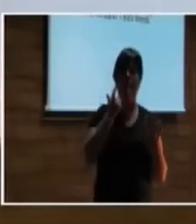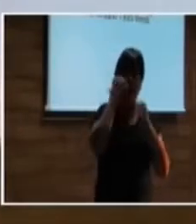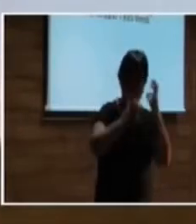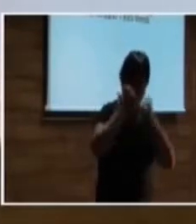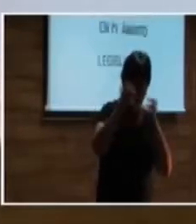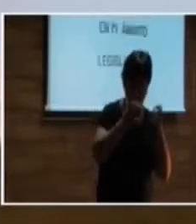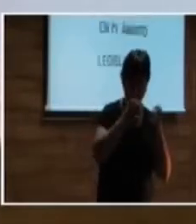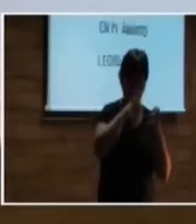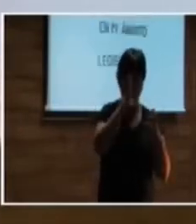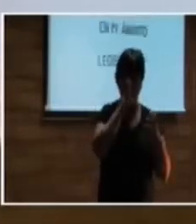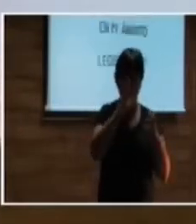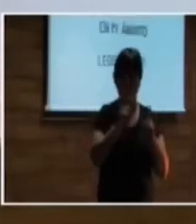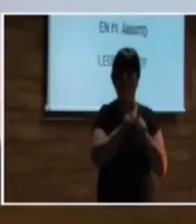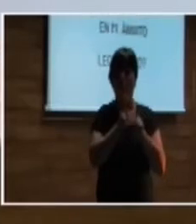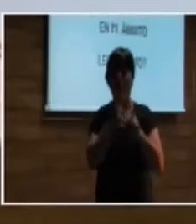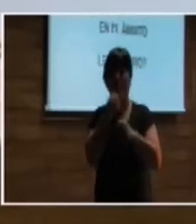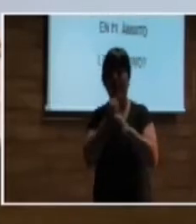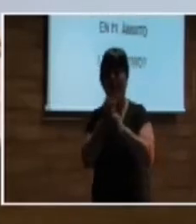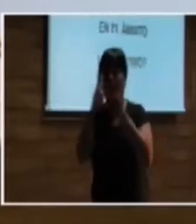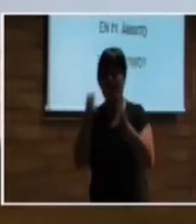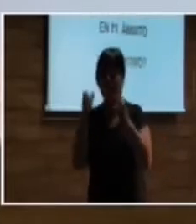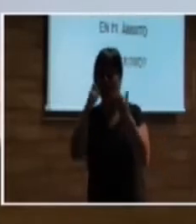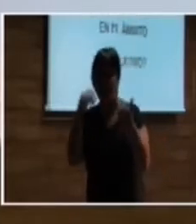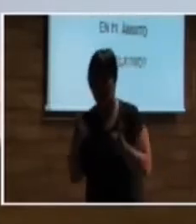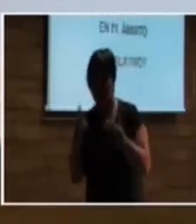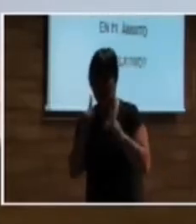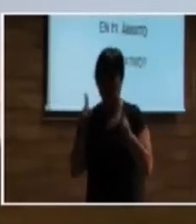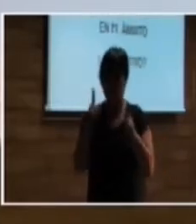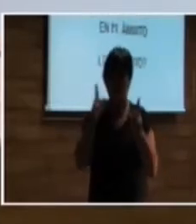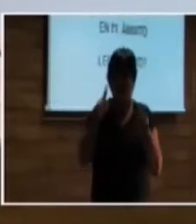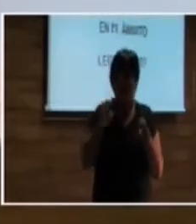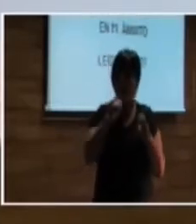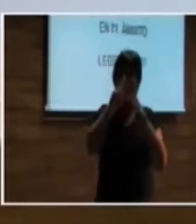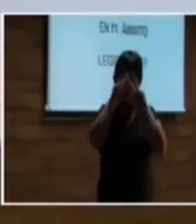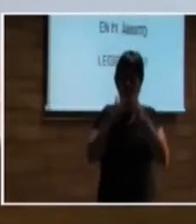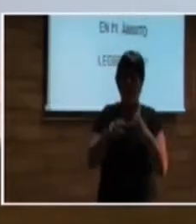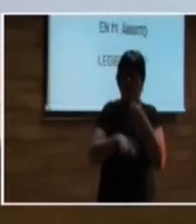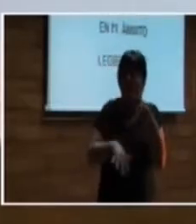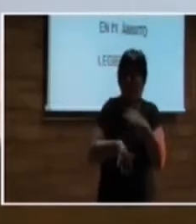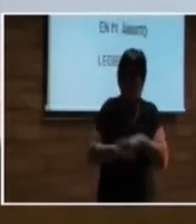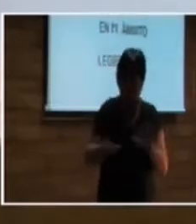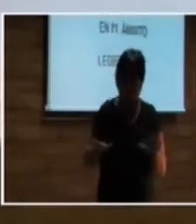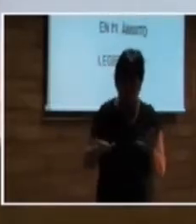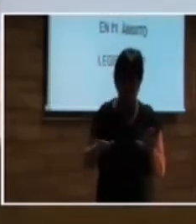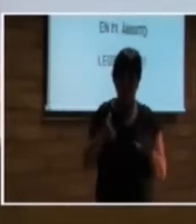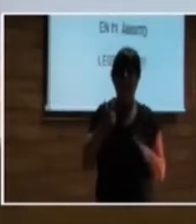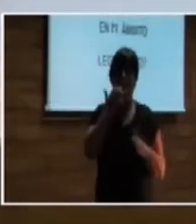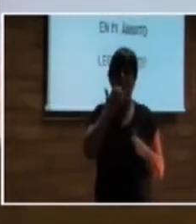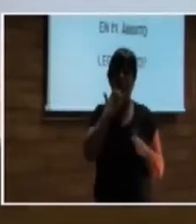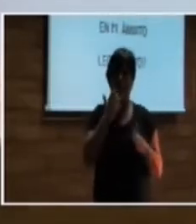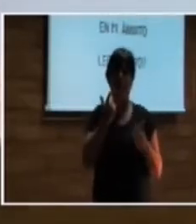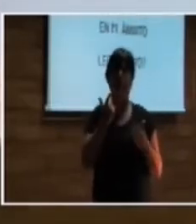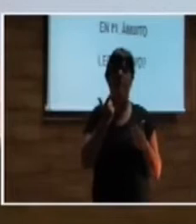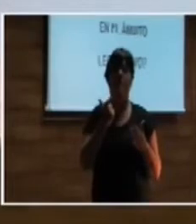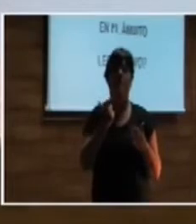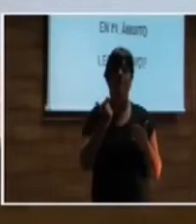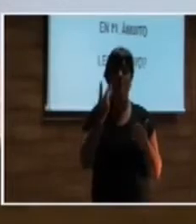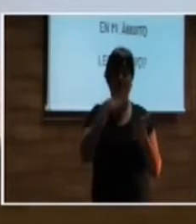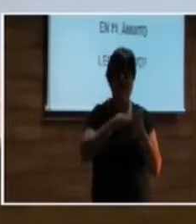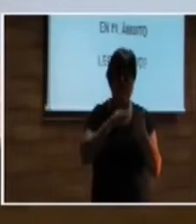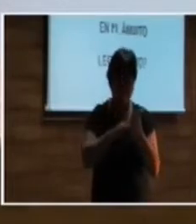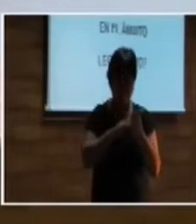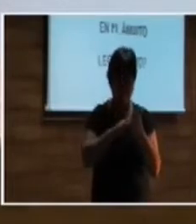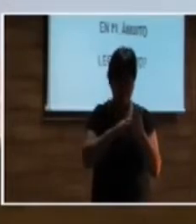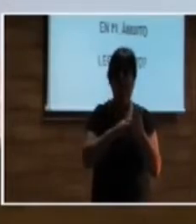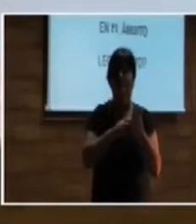extensión, sino también en básica. Y último tema, ya termino, para la ley de Alzheimer. Nosotros no hemos conseguido sacar la ley de Alzheimer. 3 veces hemos llevado al Congreso